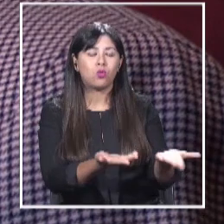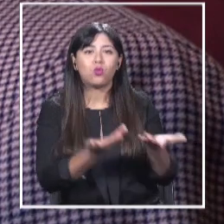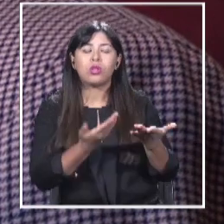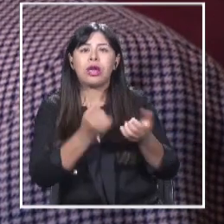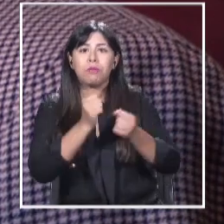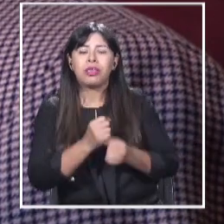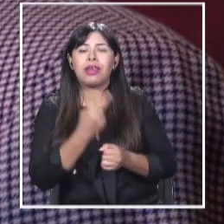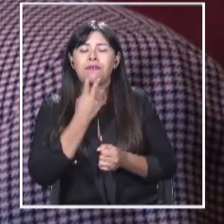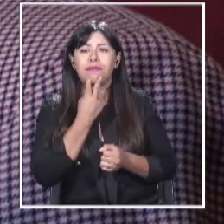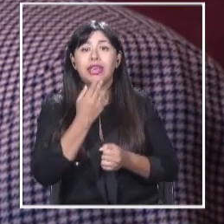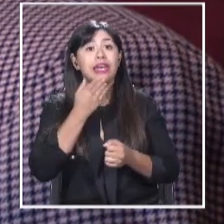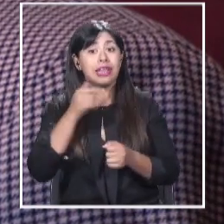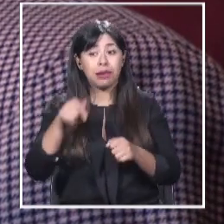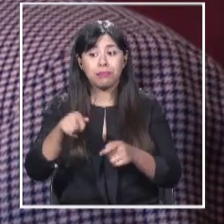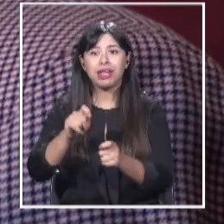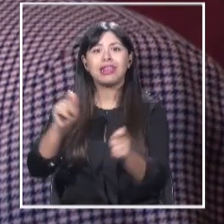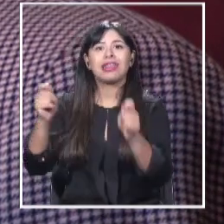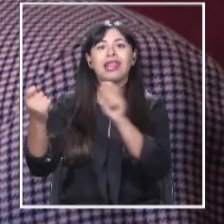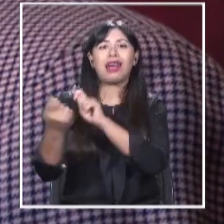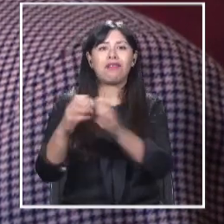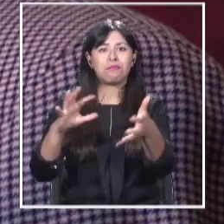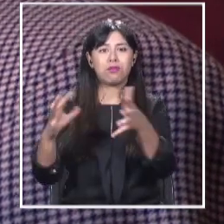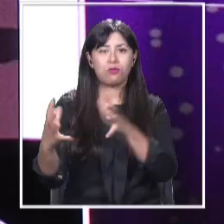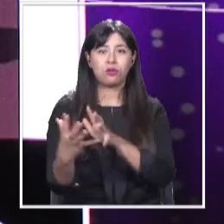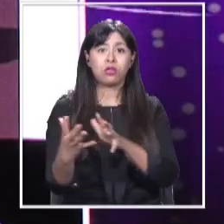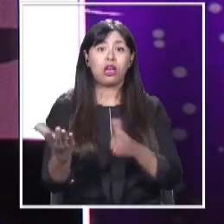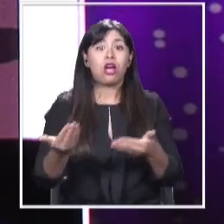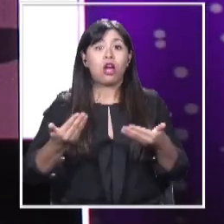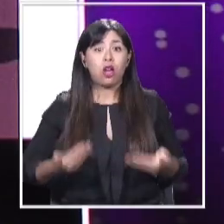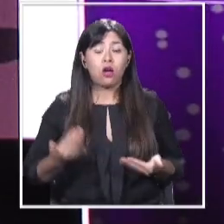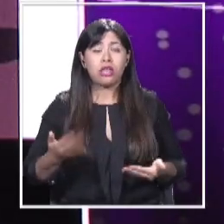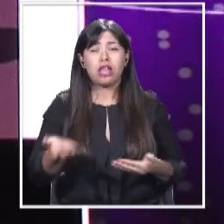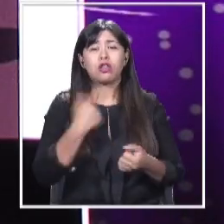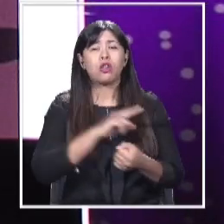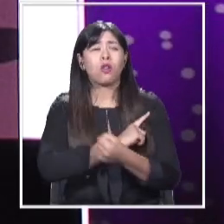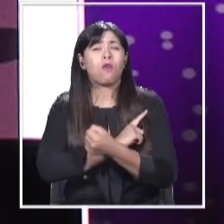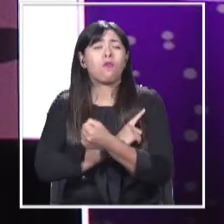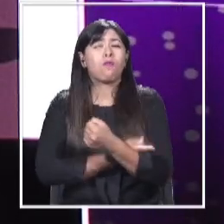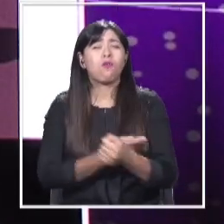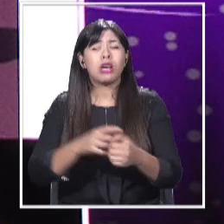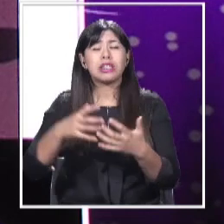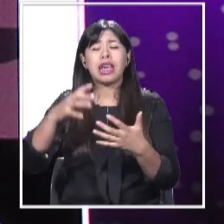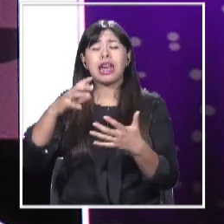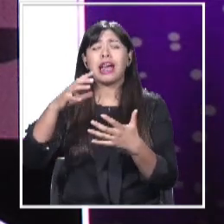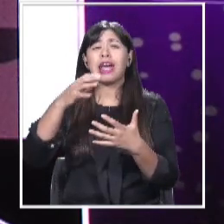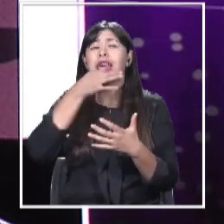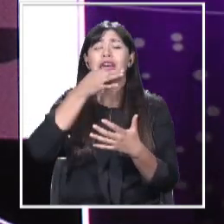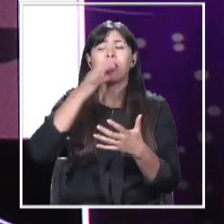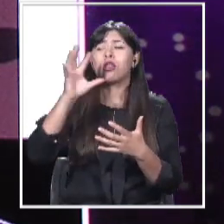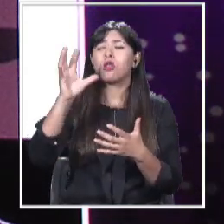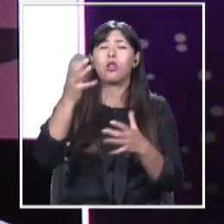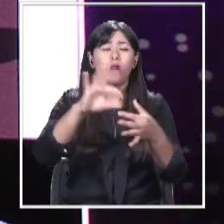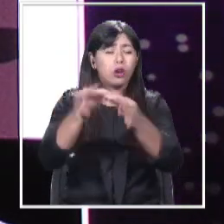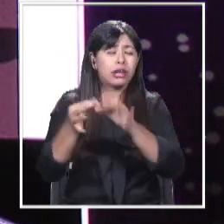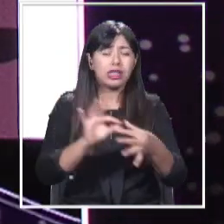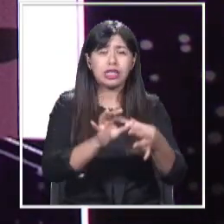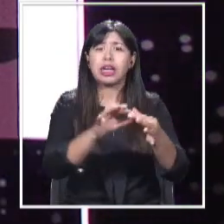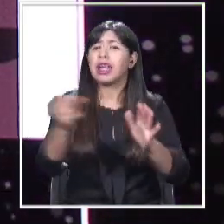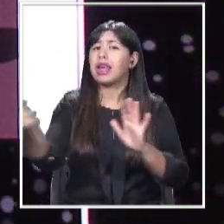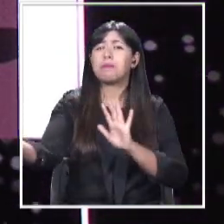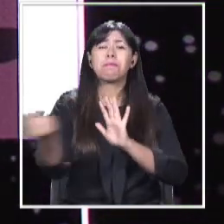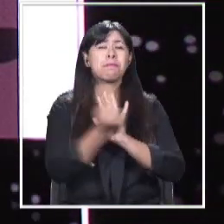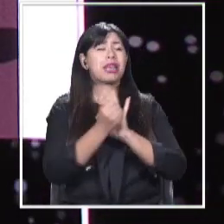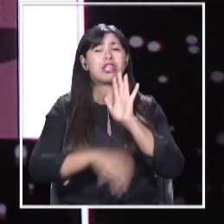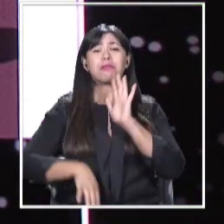el mundo. Somos a día de hoy la fuerza ecológica de mayor impacto de todo el planeta.